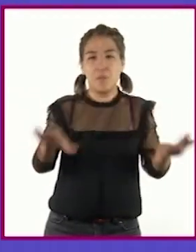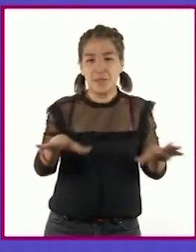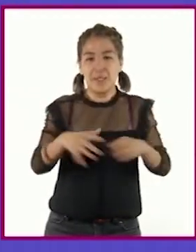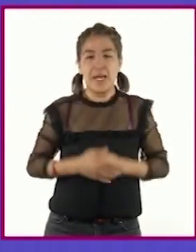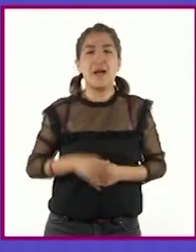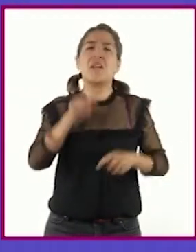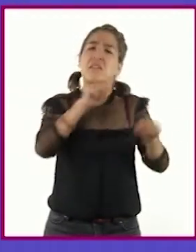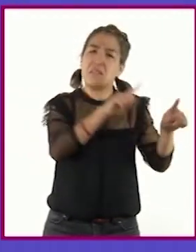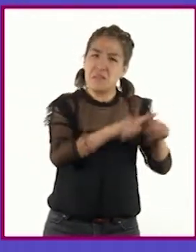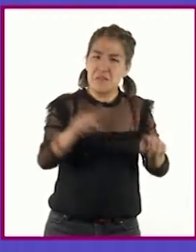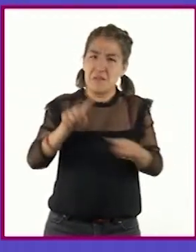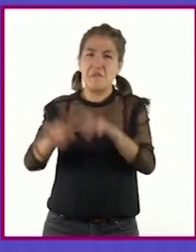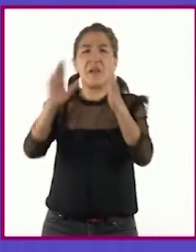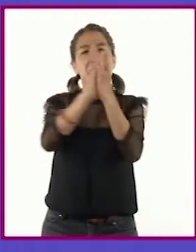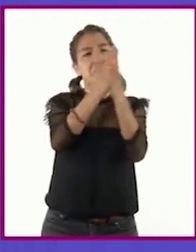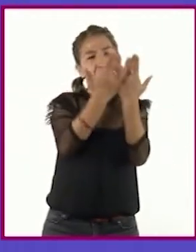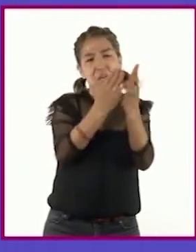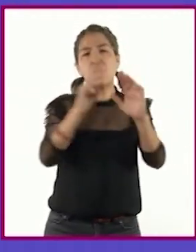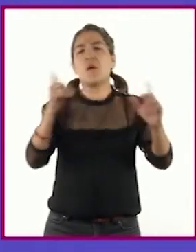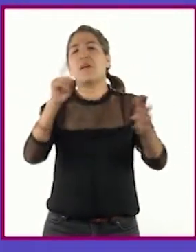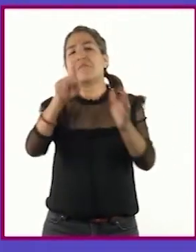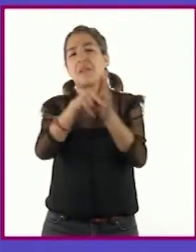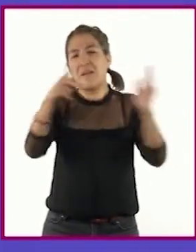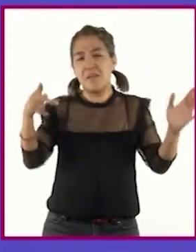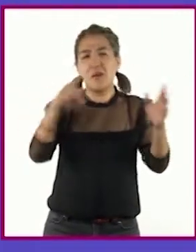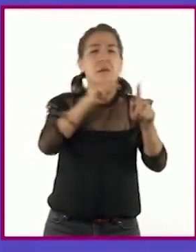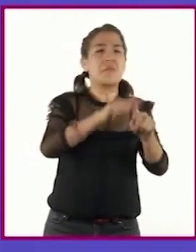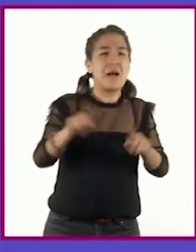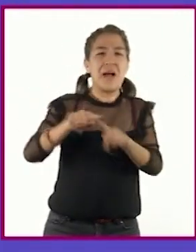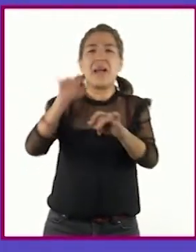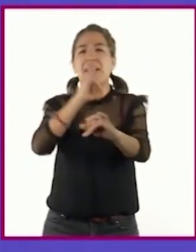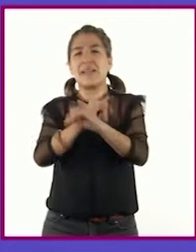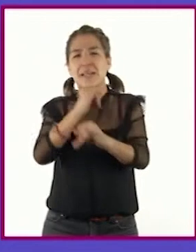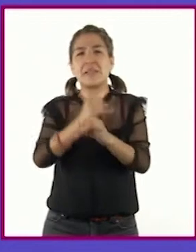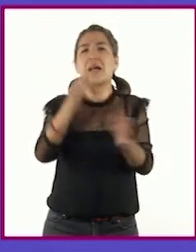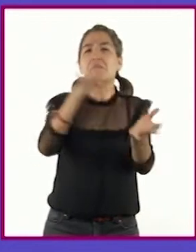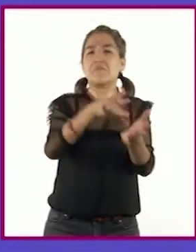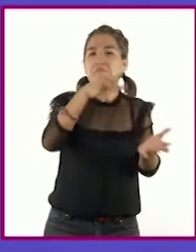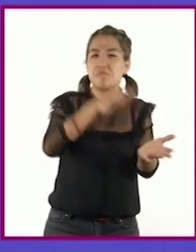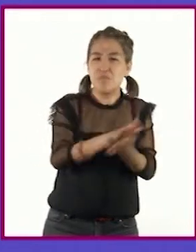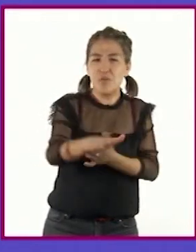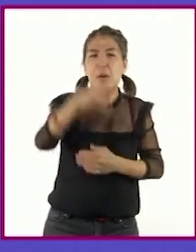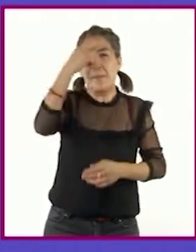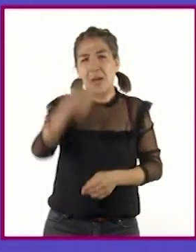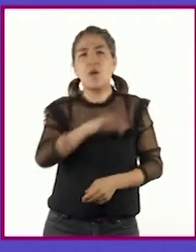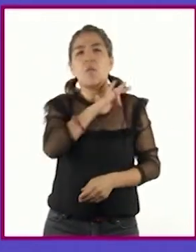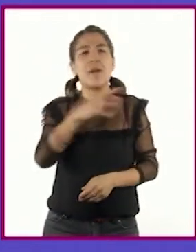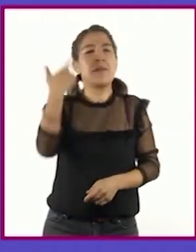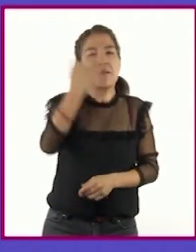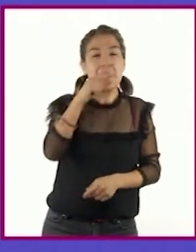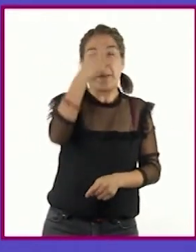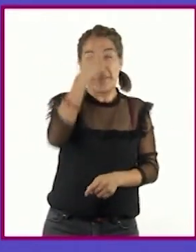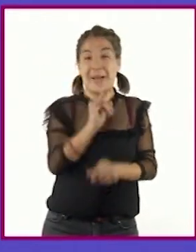las diversas fuentes de consulta. Entre las fuentes impresas que podemos consultar en